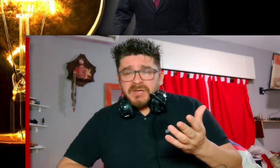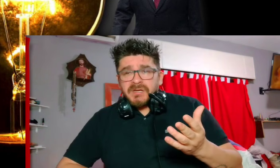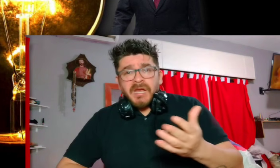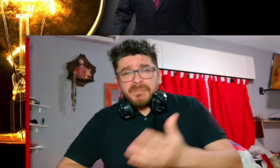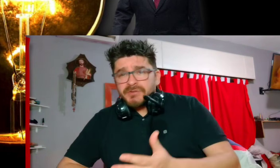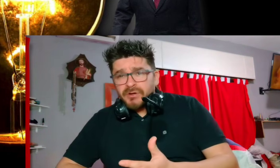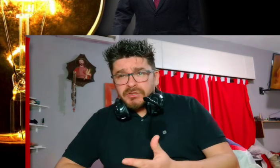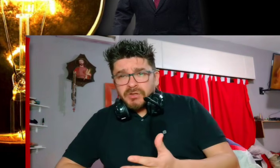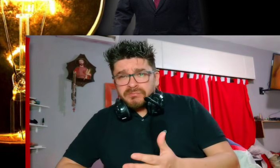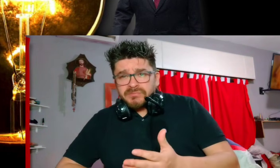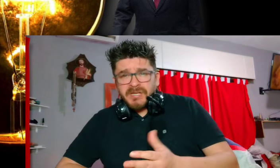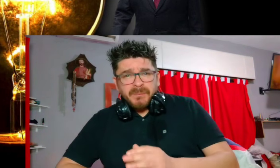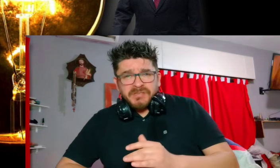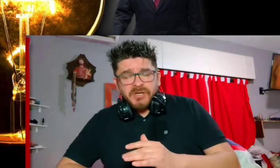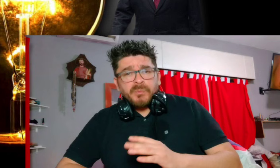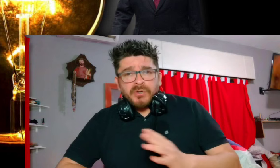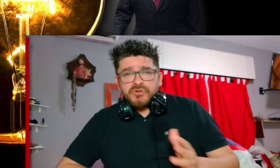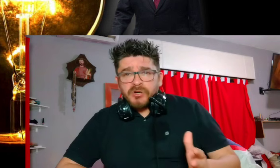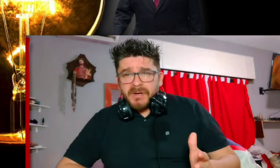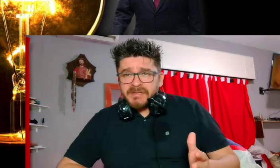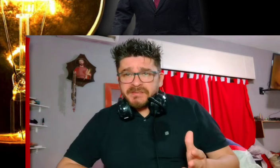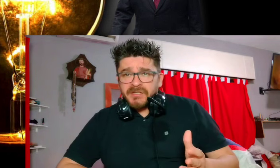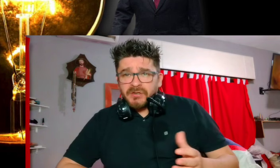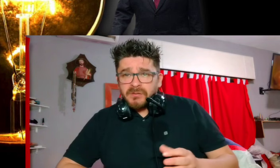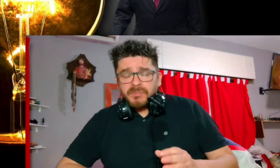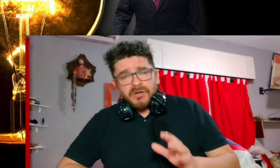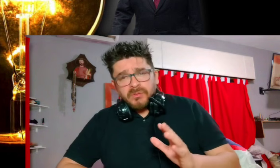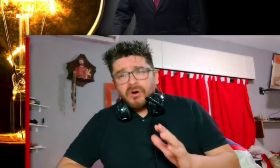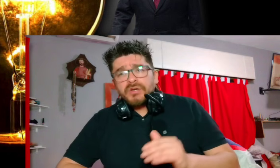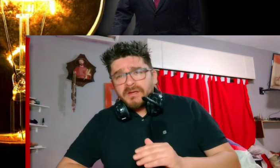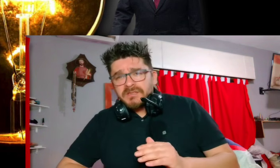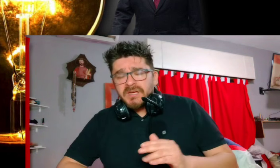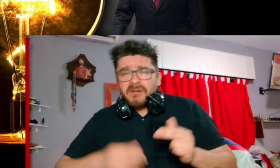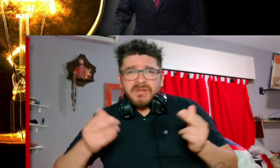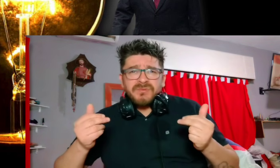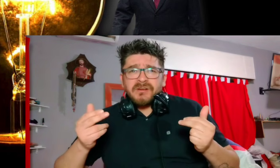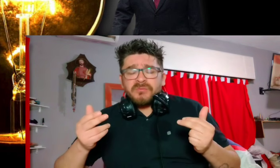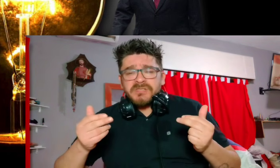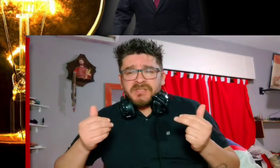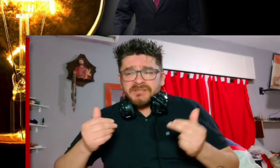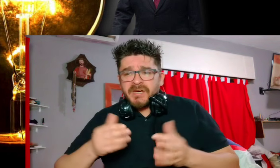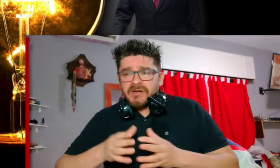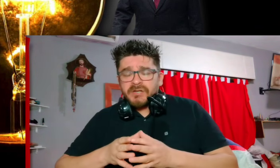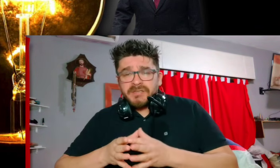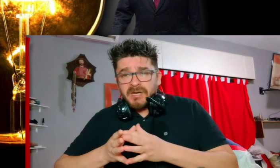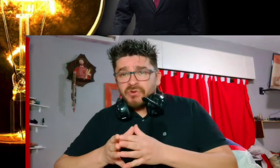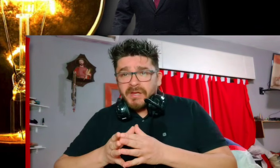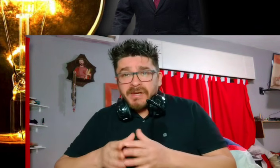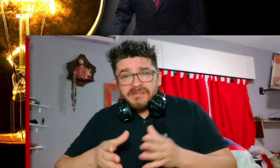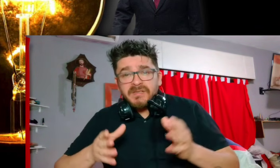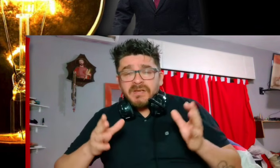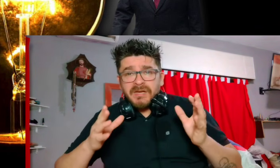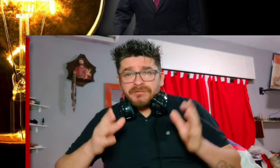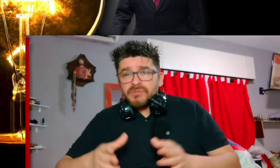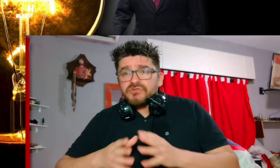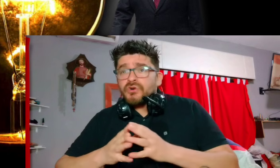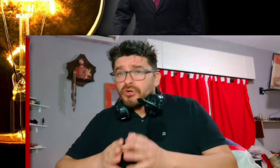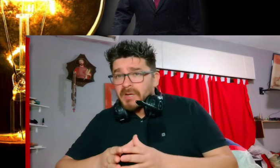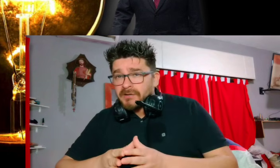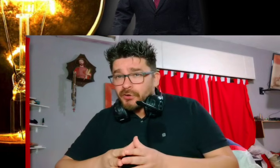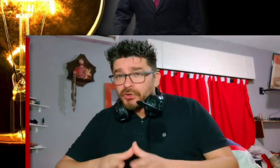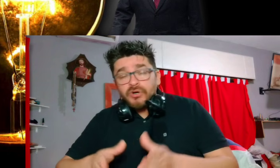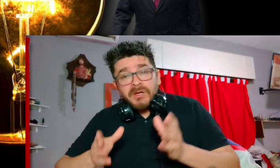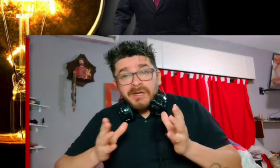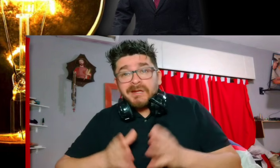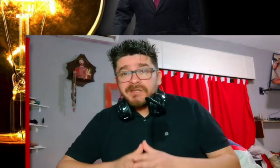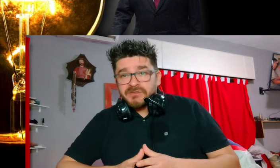plata, el petróleo, tan apreciado por muchos países, ¿no? Pero hoy en día, entre comillas, hay algo que está a la moda que es el famoso